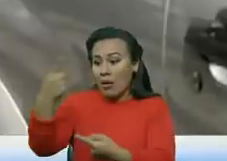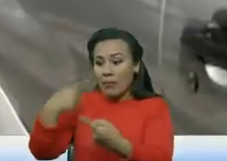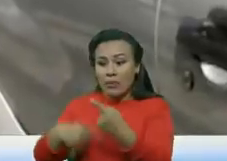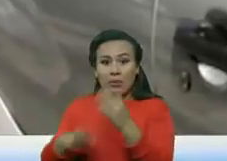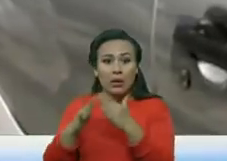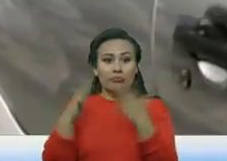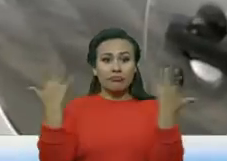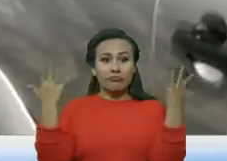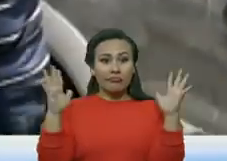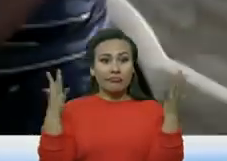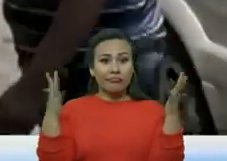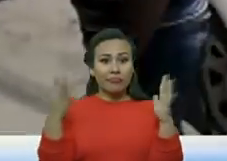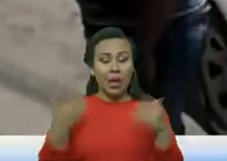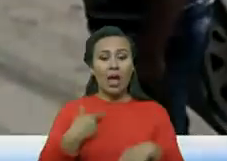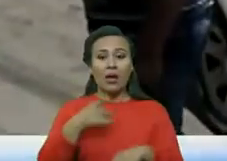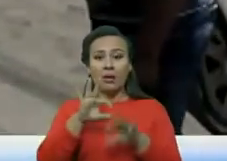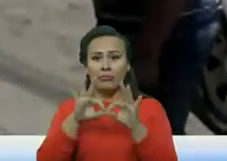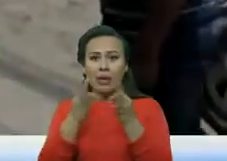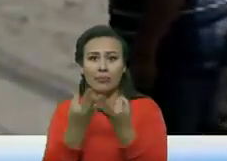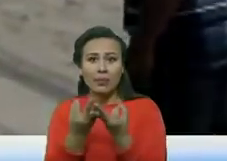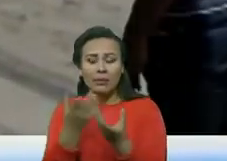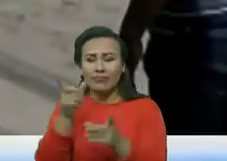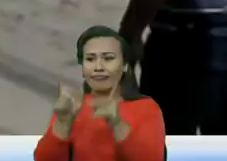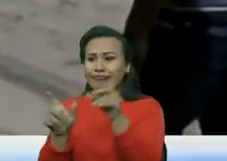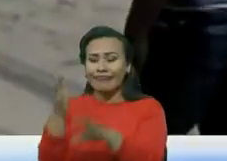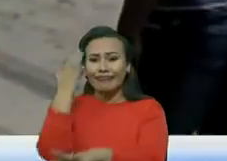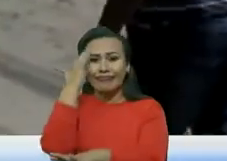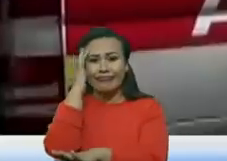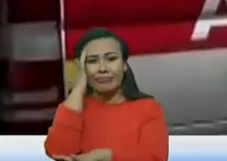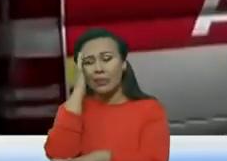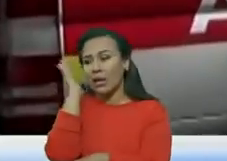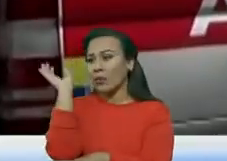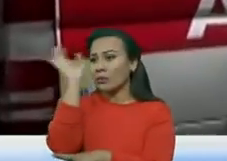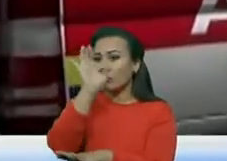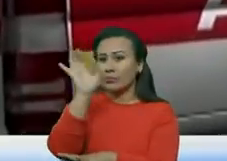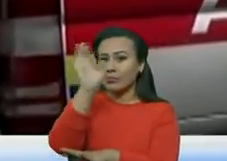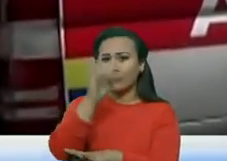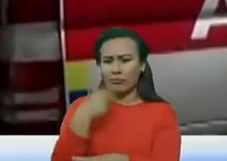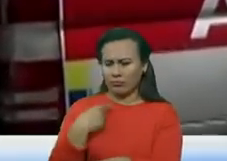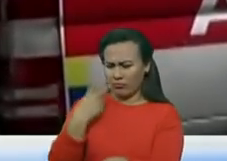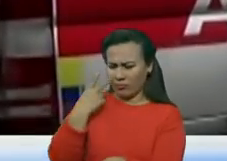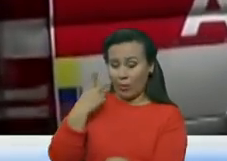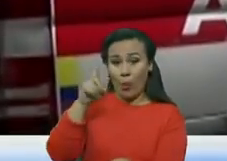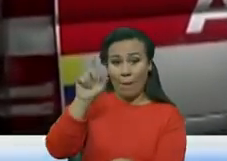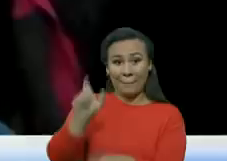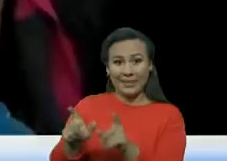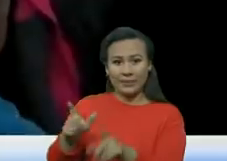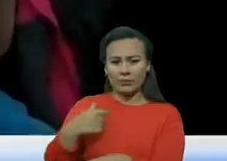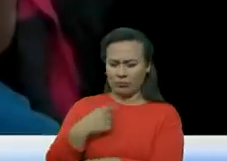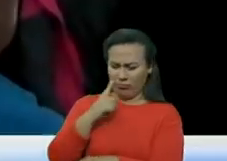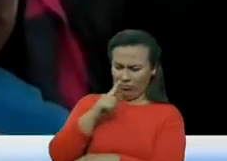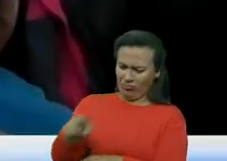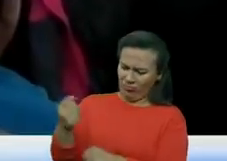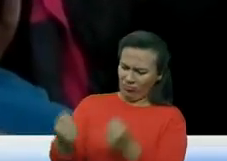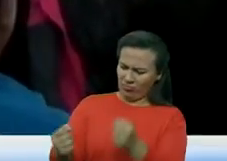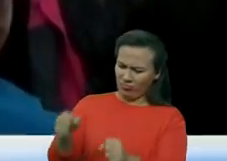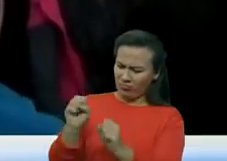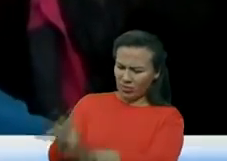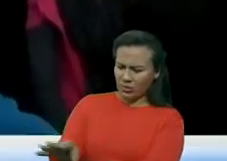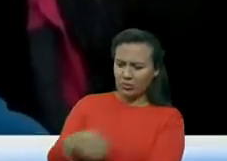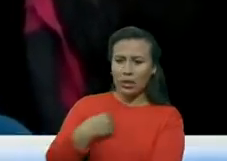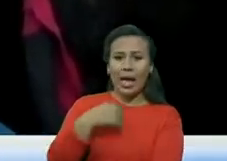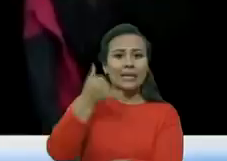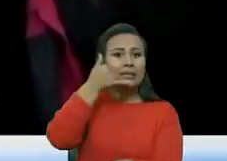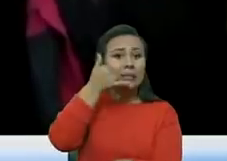hogar. Moradores del sector, al percatarse de la presencia del cadáver, habrían llamado al EQ911. Los paramédicos nada pudieron